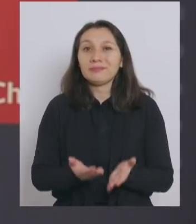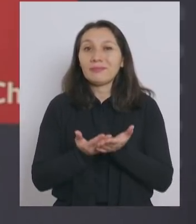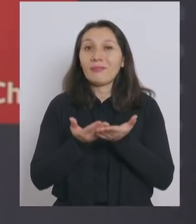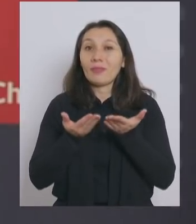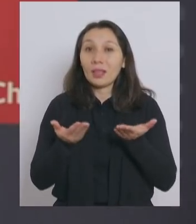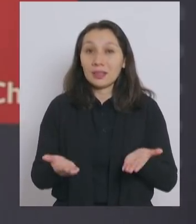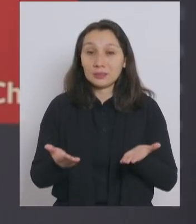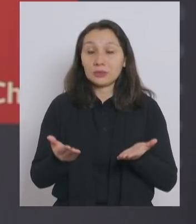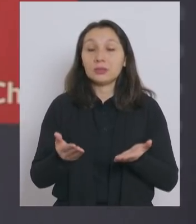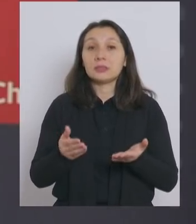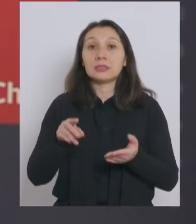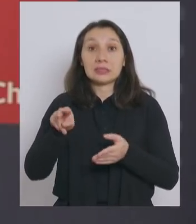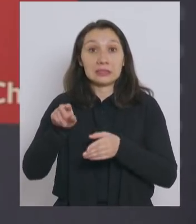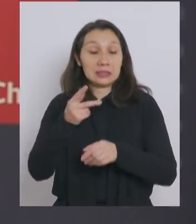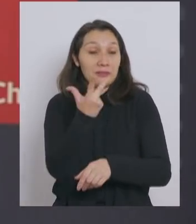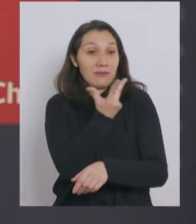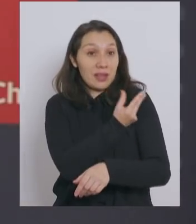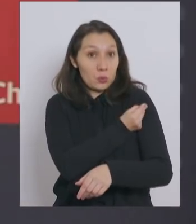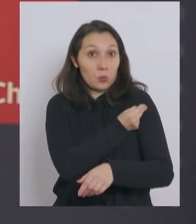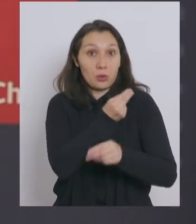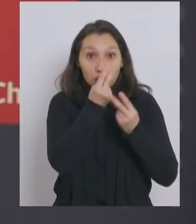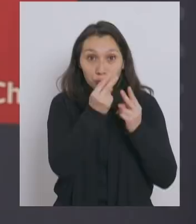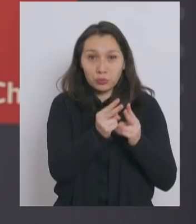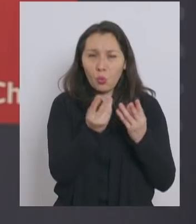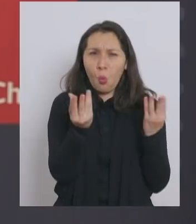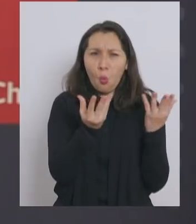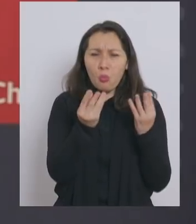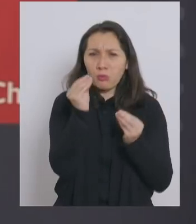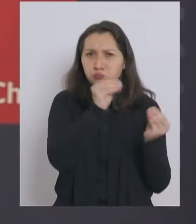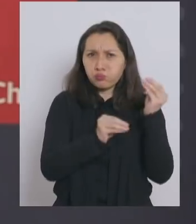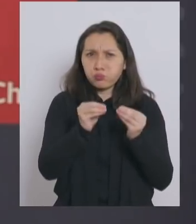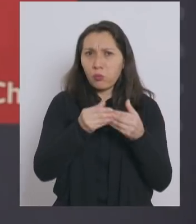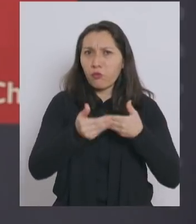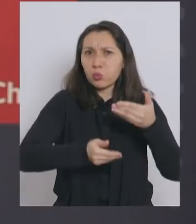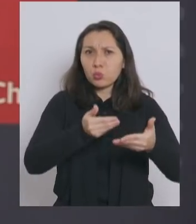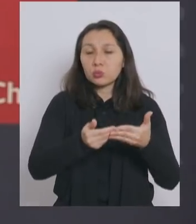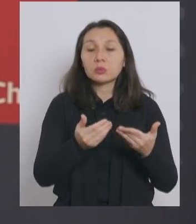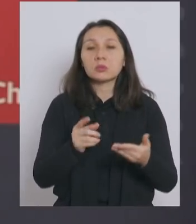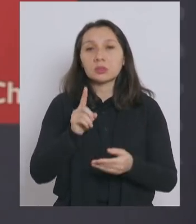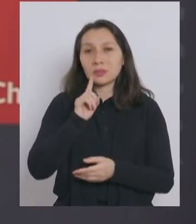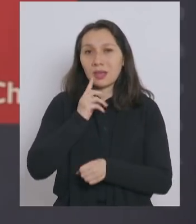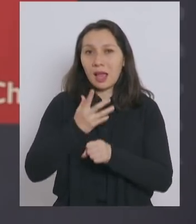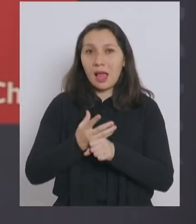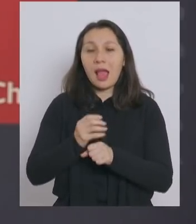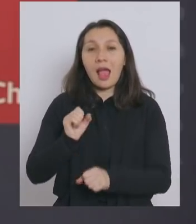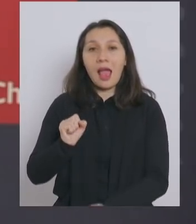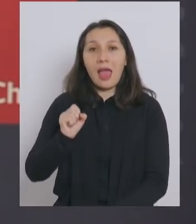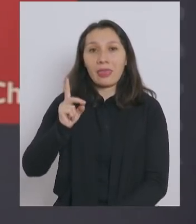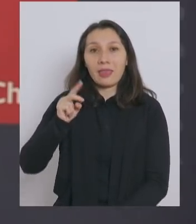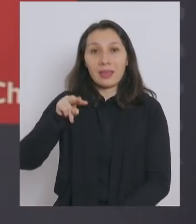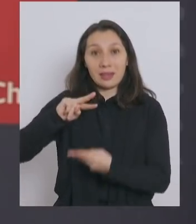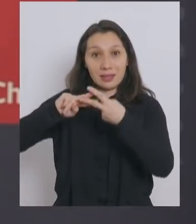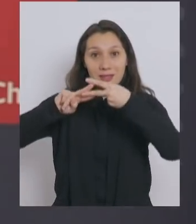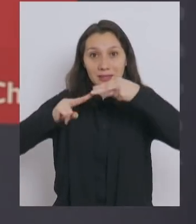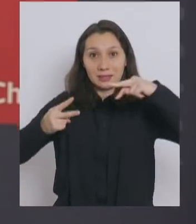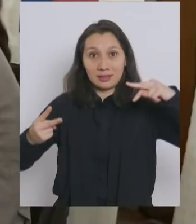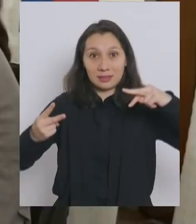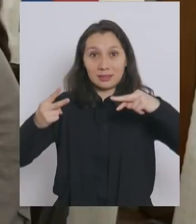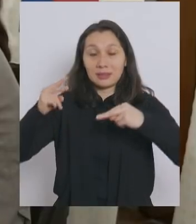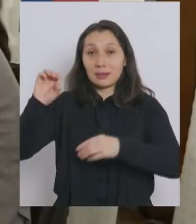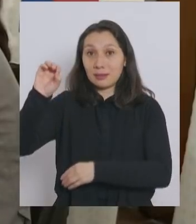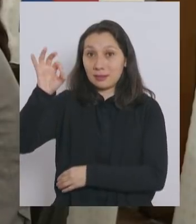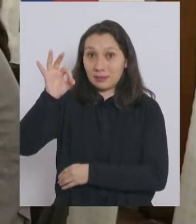Entonces, el mecanismo de acción de esta vacuna en particular y otras vacunas de adenovirus es, tenemos este ADN en el vector